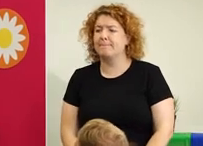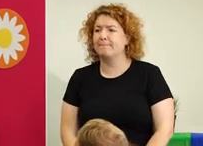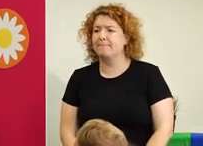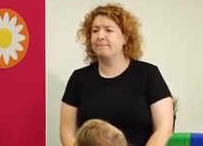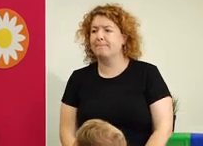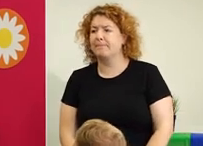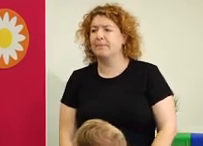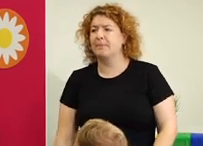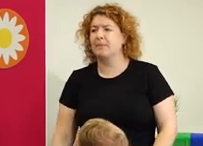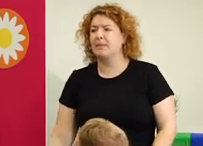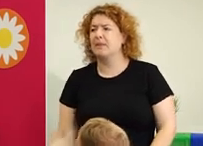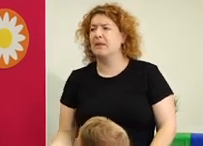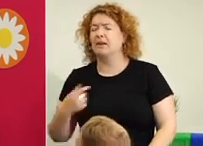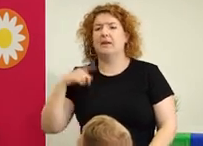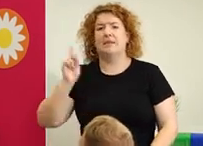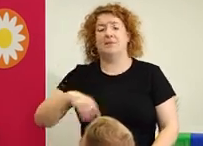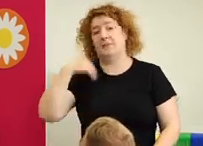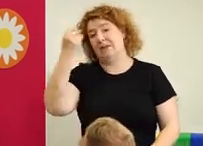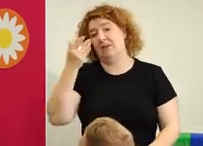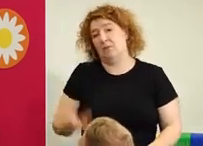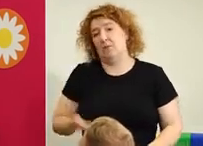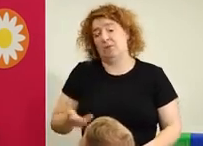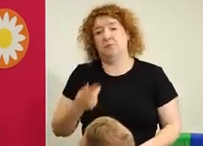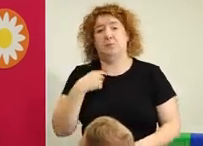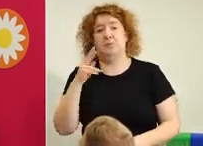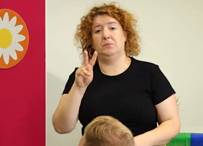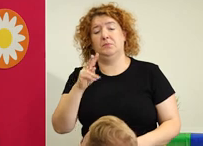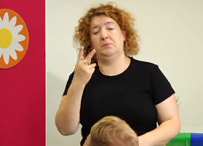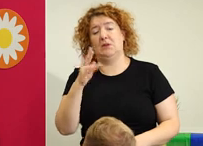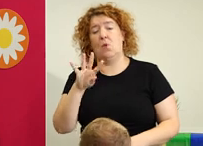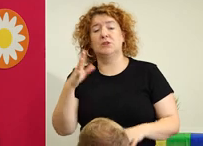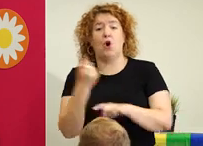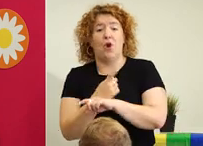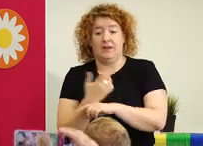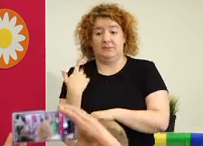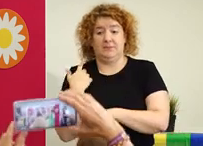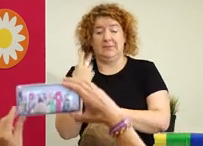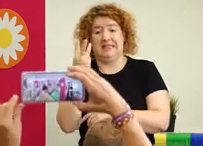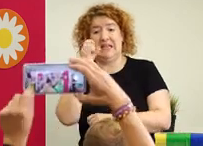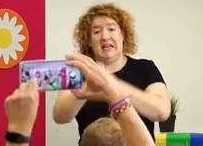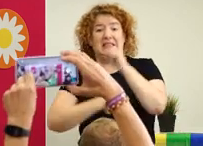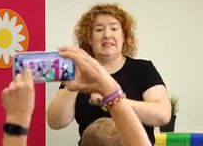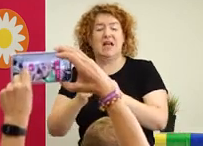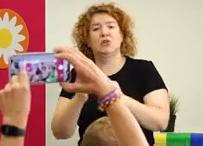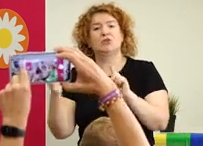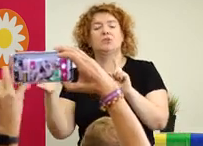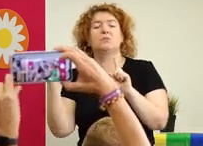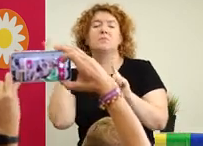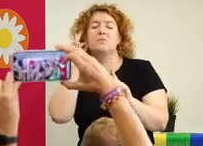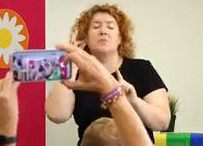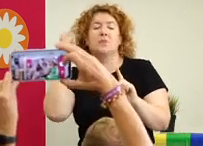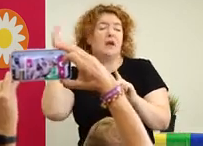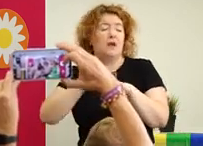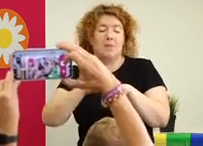Y también creo que es importante, sabéis que en tan solo 24 horas ha habido 3 asesinatos machistas, han sido